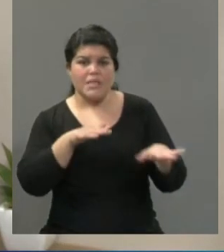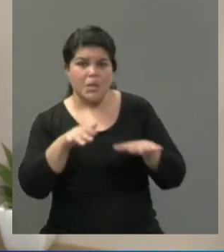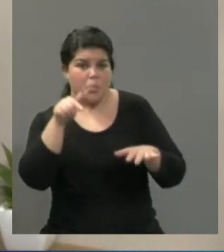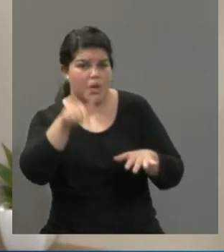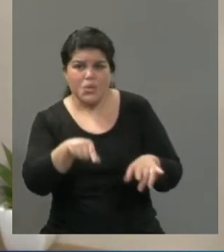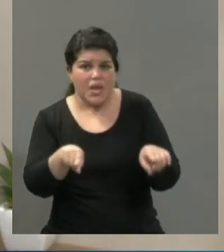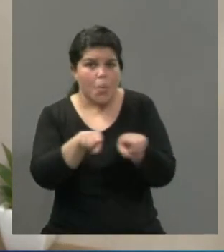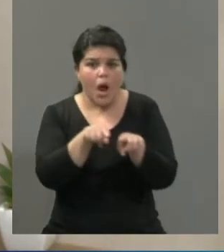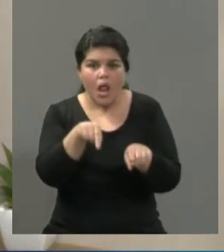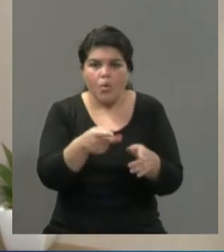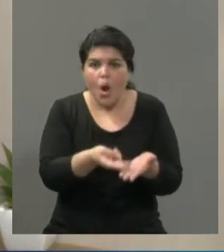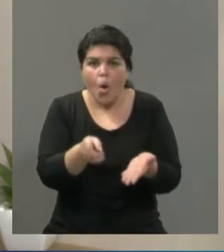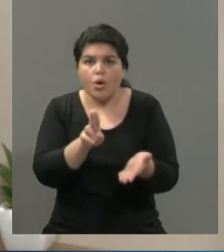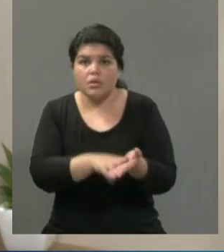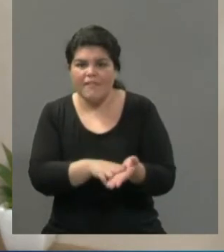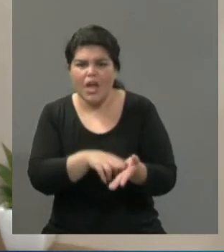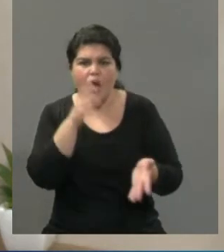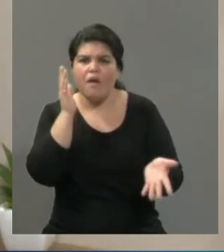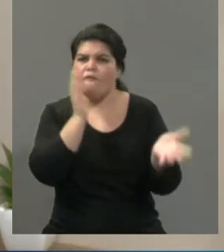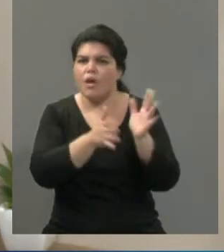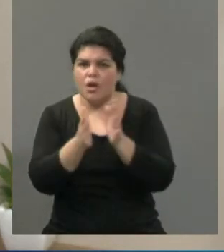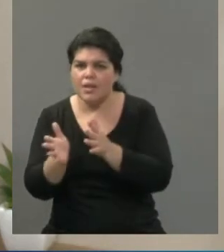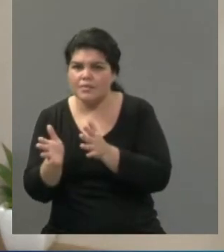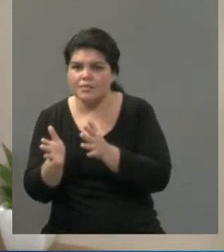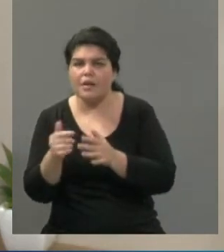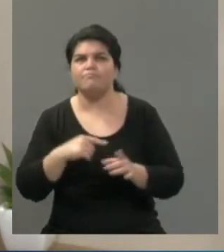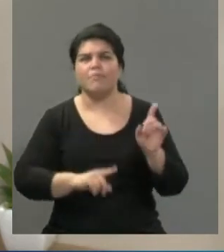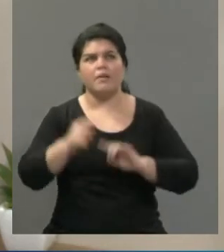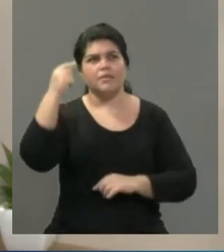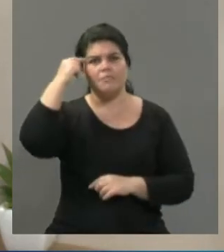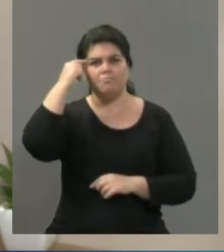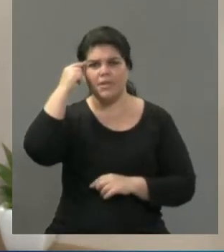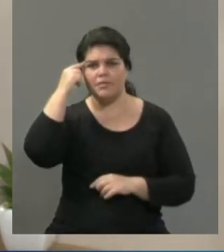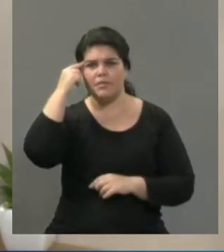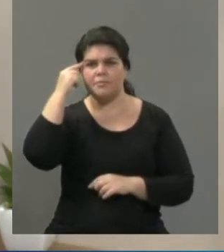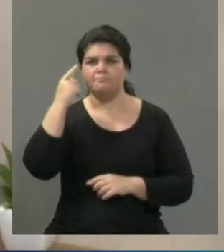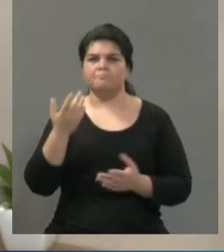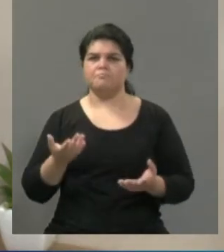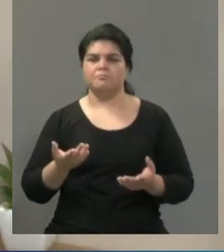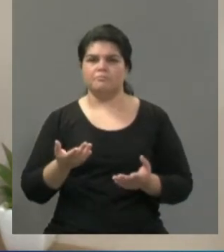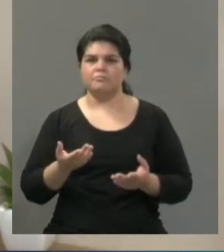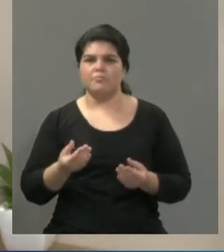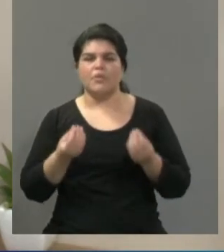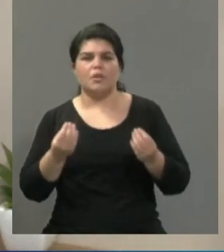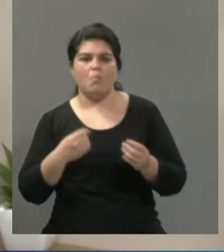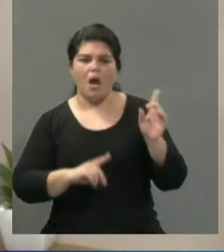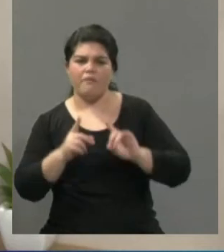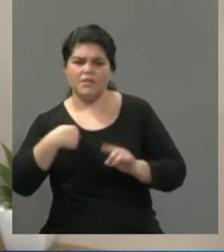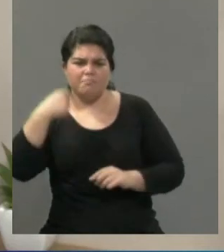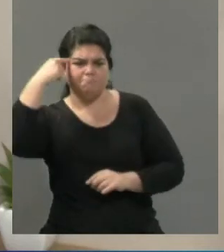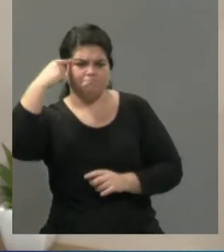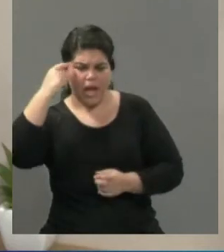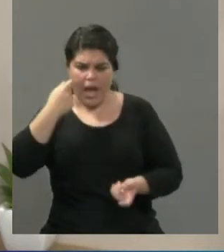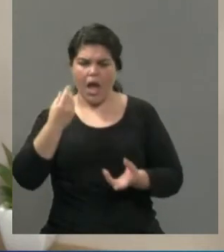este nivel de violencia, uno entiende que a veces es como un maquillaje, que por afuera decimos que hemos cambiado y que evidentemente por